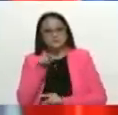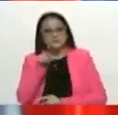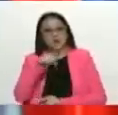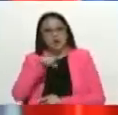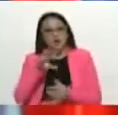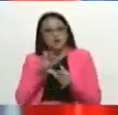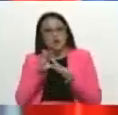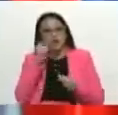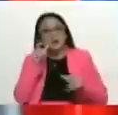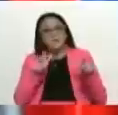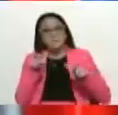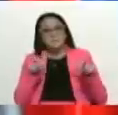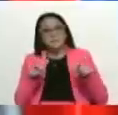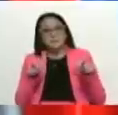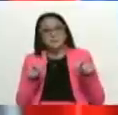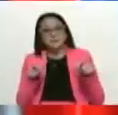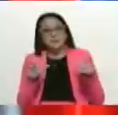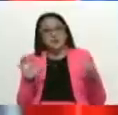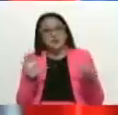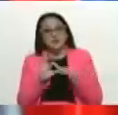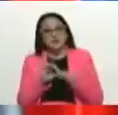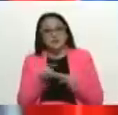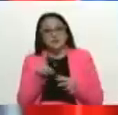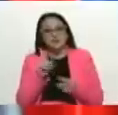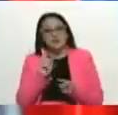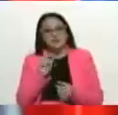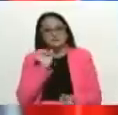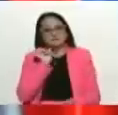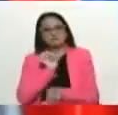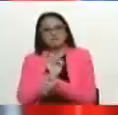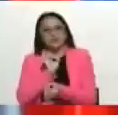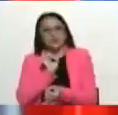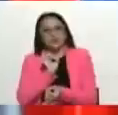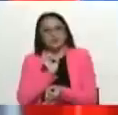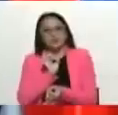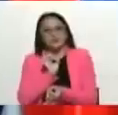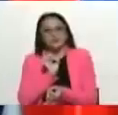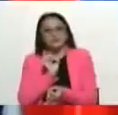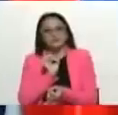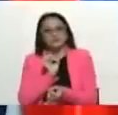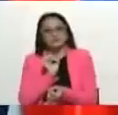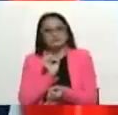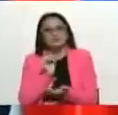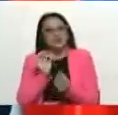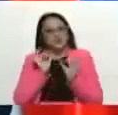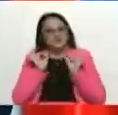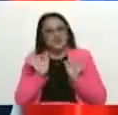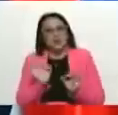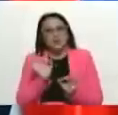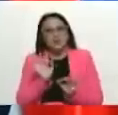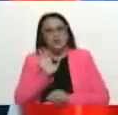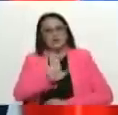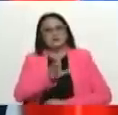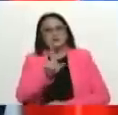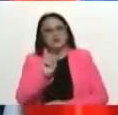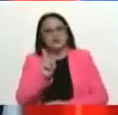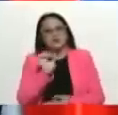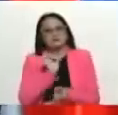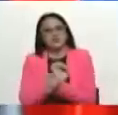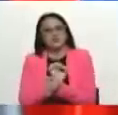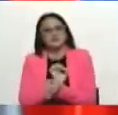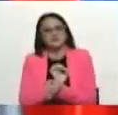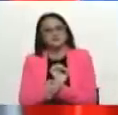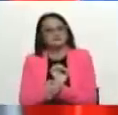los vinculados a estos hechos estén tras las rejas y paguen, como estoy convencido va a ocurrir, con la